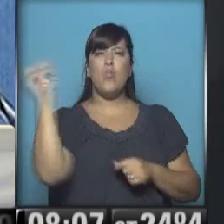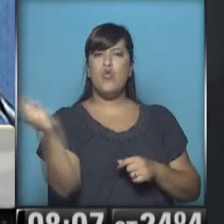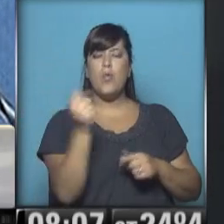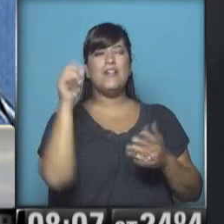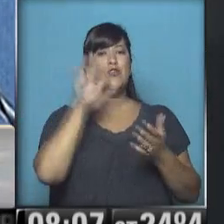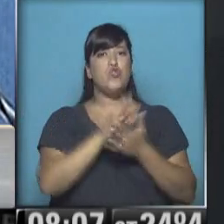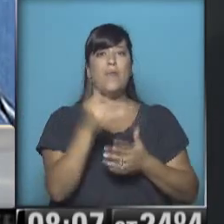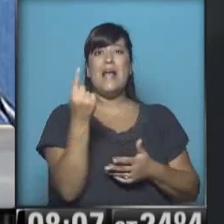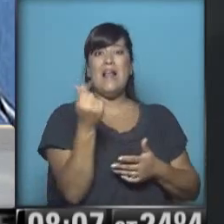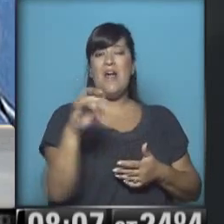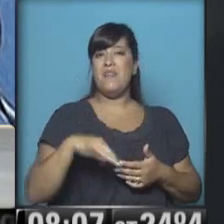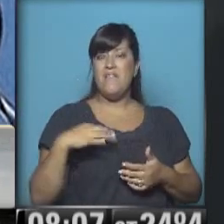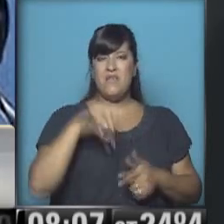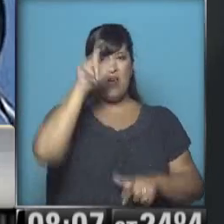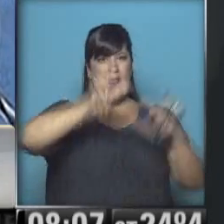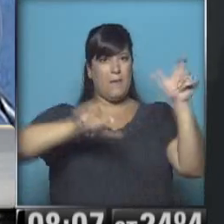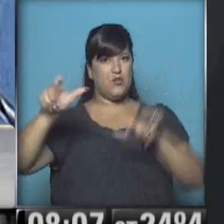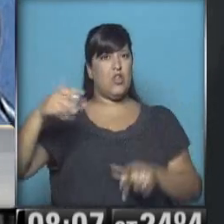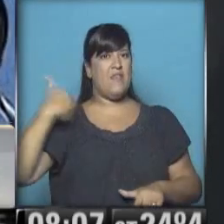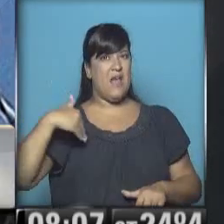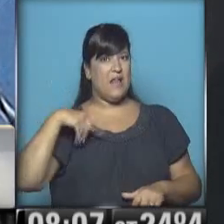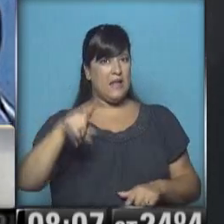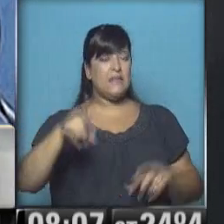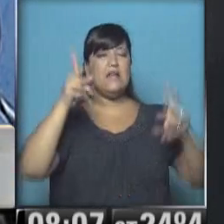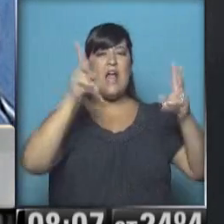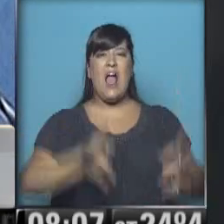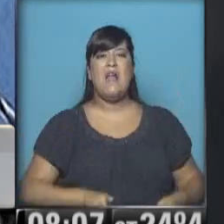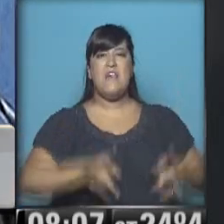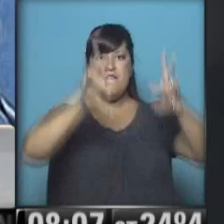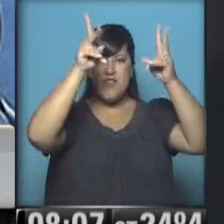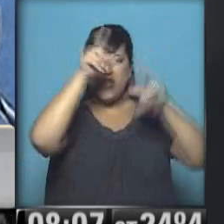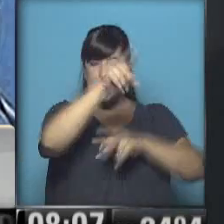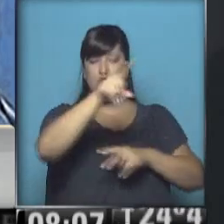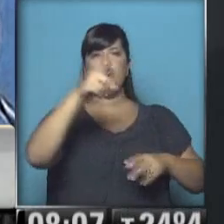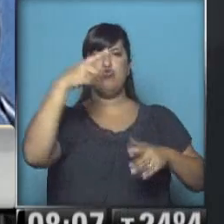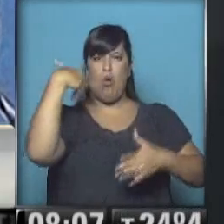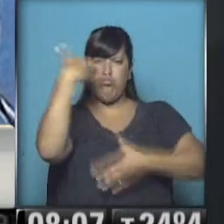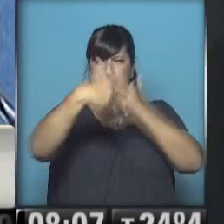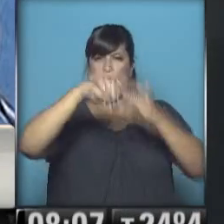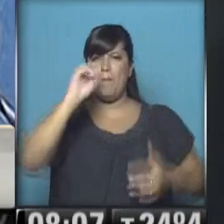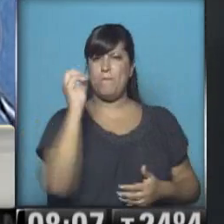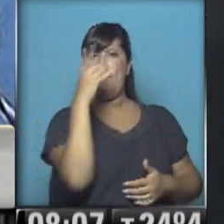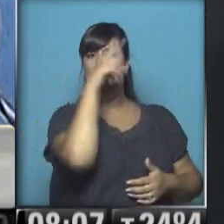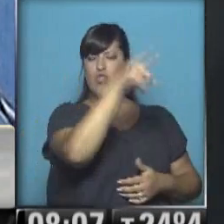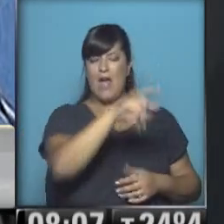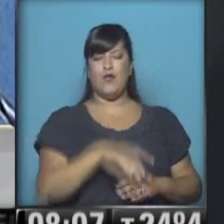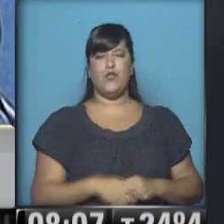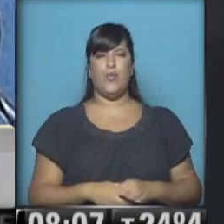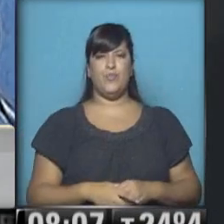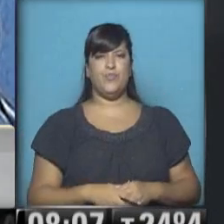vida de los argentinos. En este caso, edificio inteligente, 6.000 metros cuadrados de extensión,